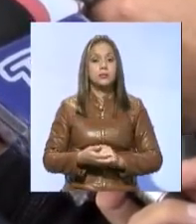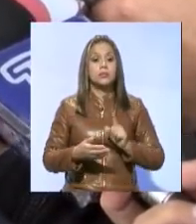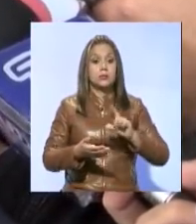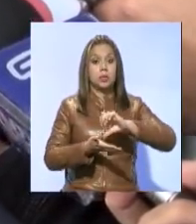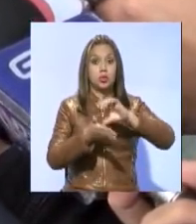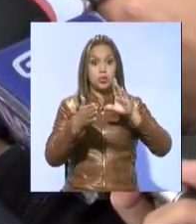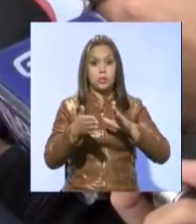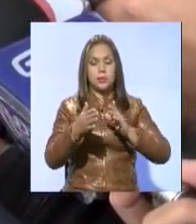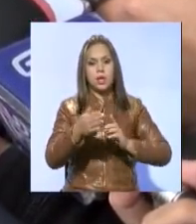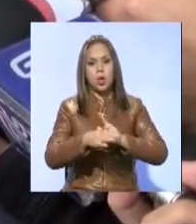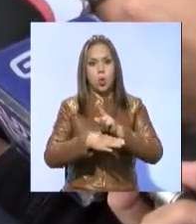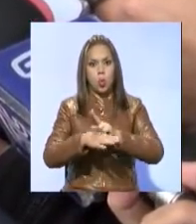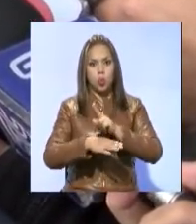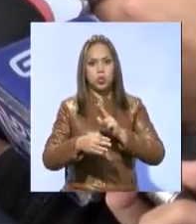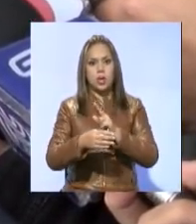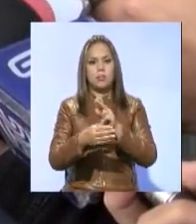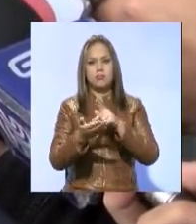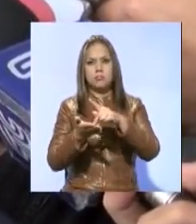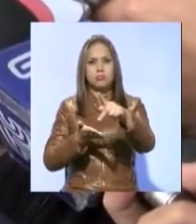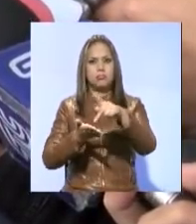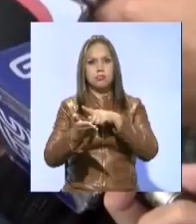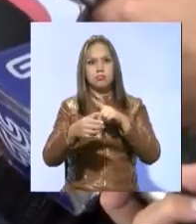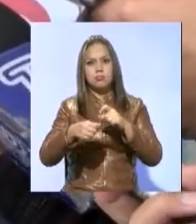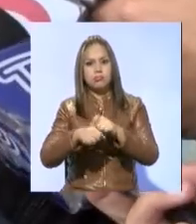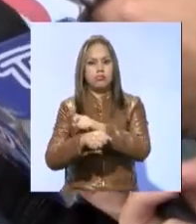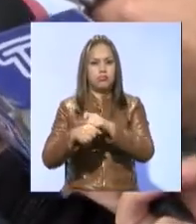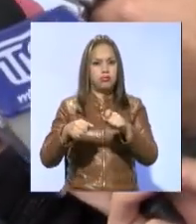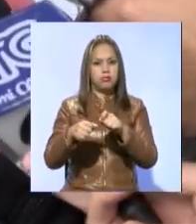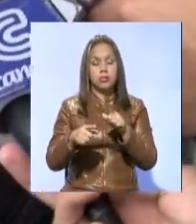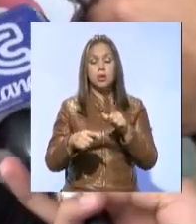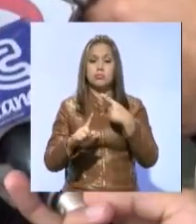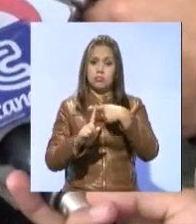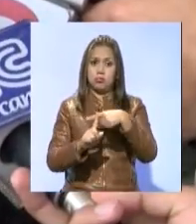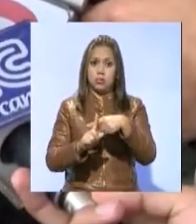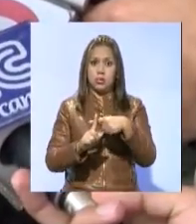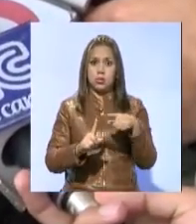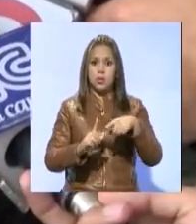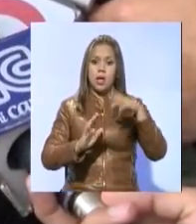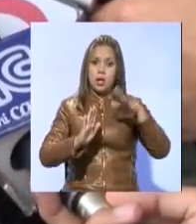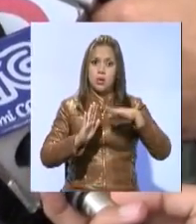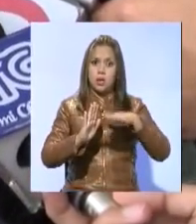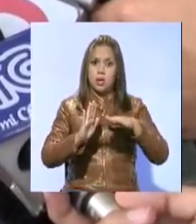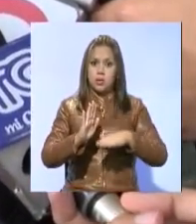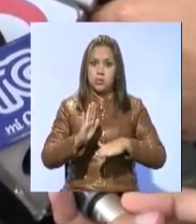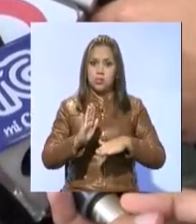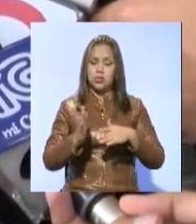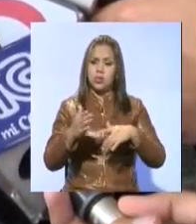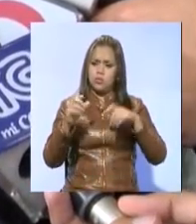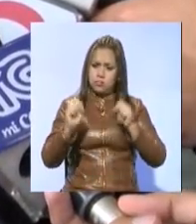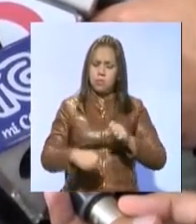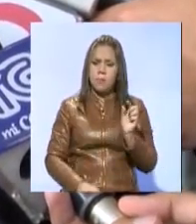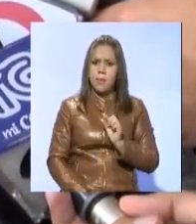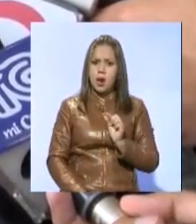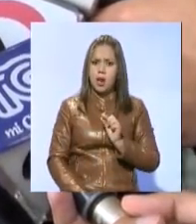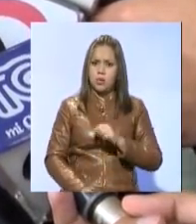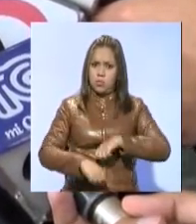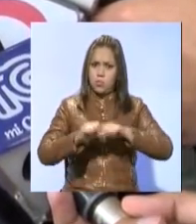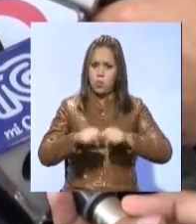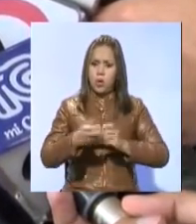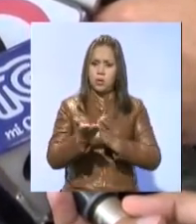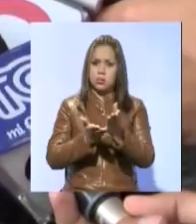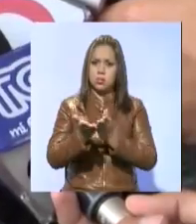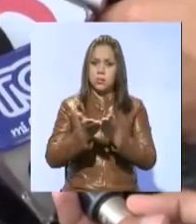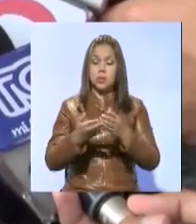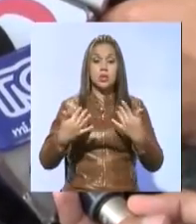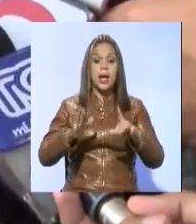de demanda de este tipo de servicios, sí se vería positivo que también tengamos una reducción. Dentro de eso, una vez que ya esté aplicada, que entre en vigencia la